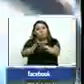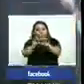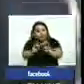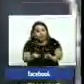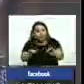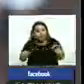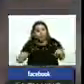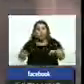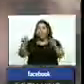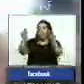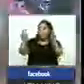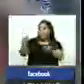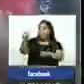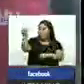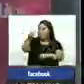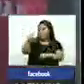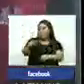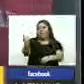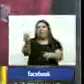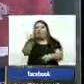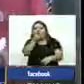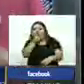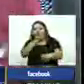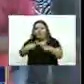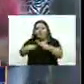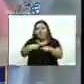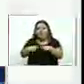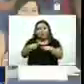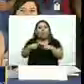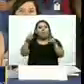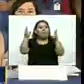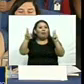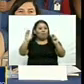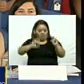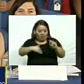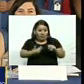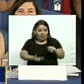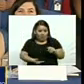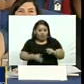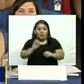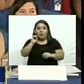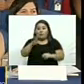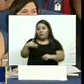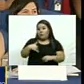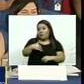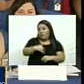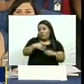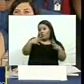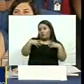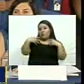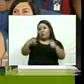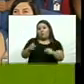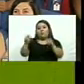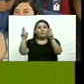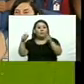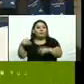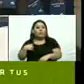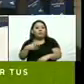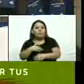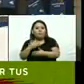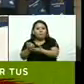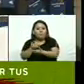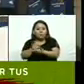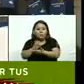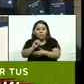de educación, nutrición y salud reproductiva, el Ministerio de Salud y Economía anunciaron el inicio de la fase